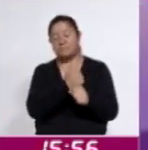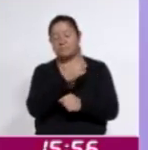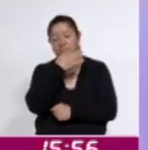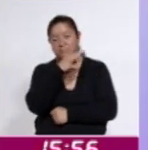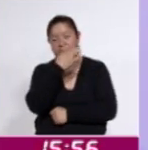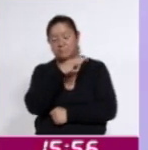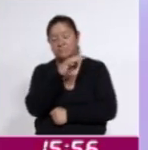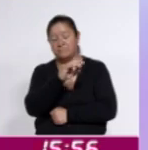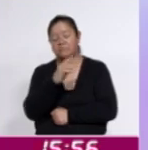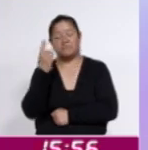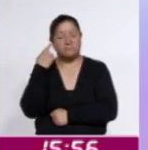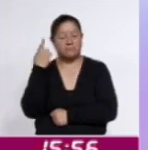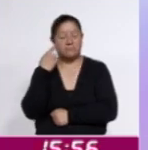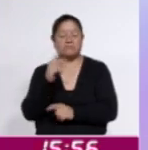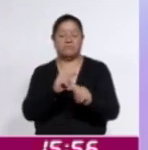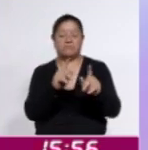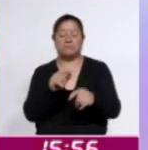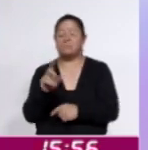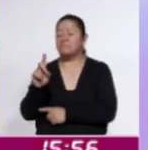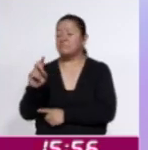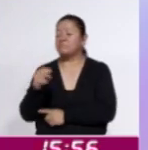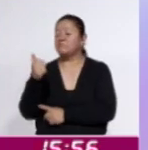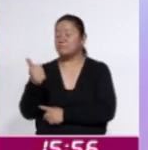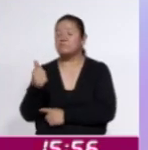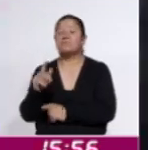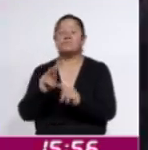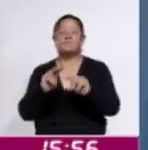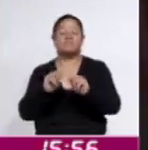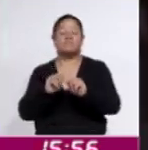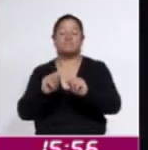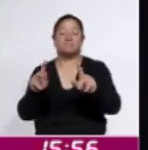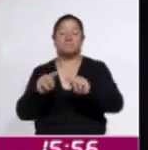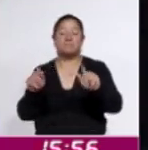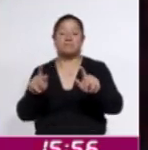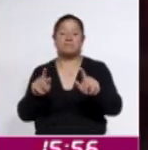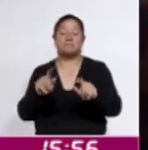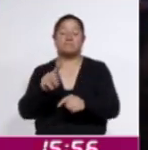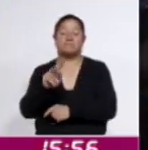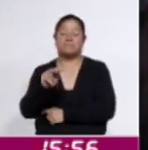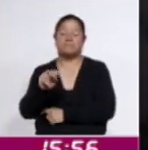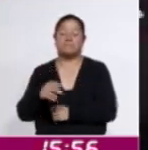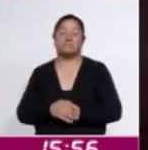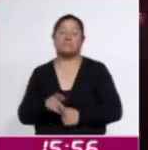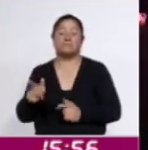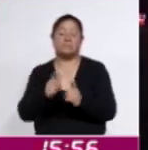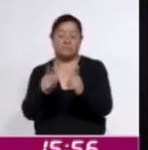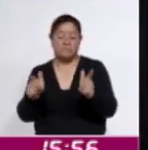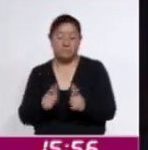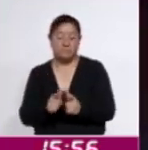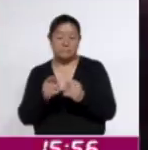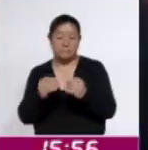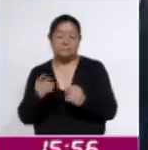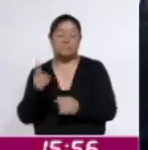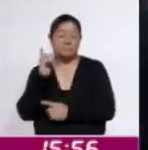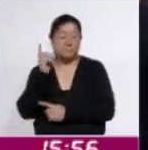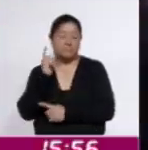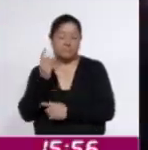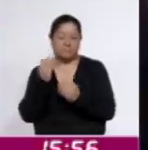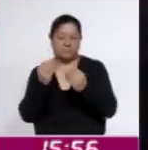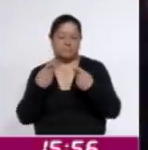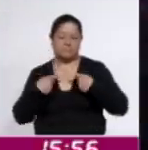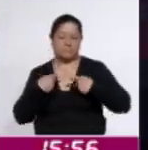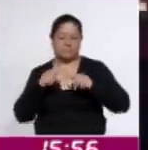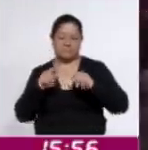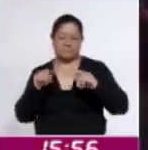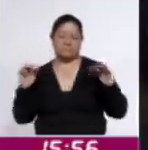los 36 de Tlaxcala Televisión. Con la presentación de destacados grupos musicales, se espera que miles de tlaxcaltecas se unan a este